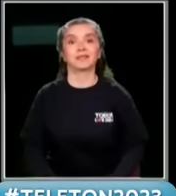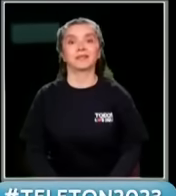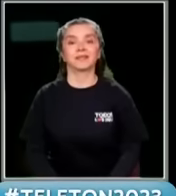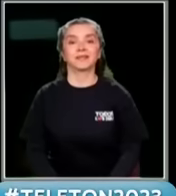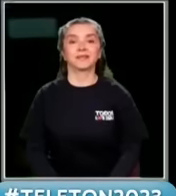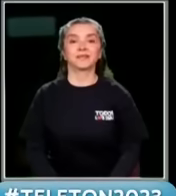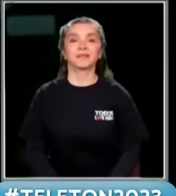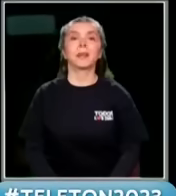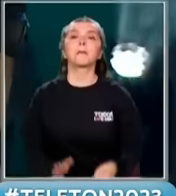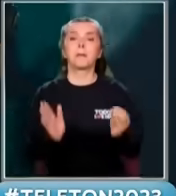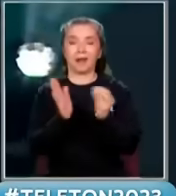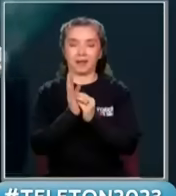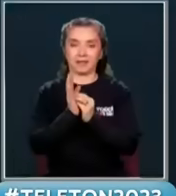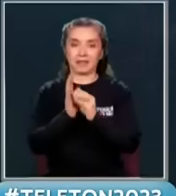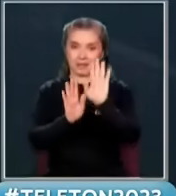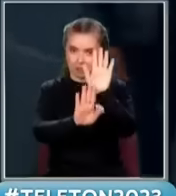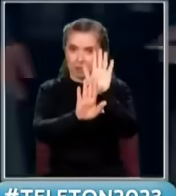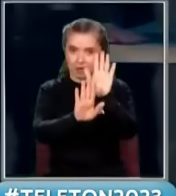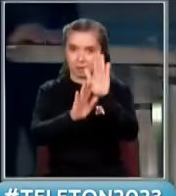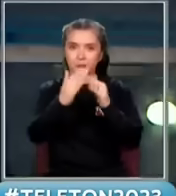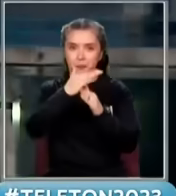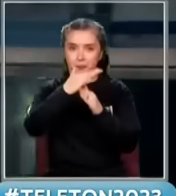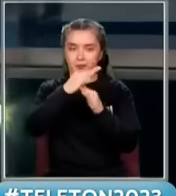Pero una cosa más, Nati, espérame ahí.